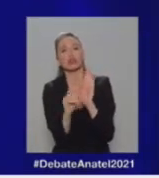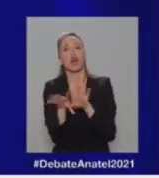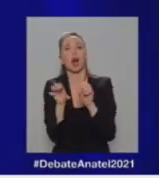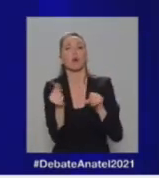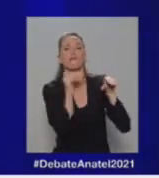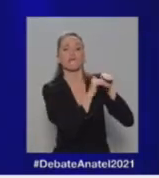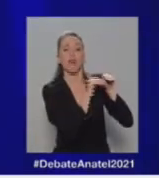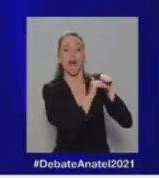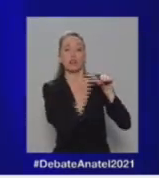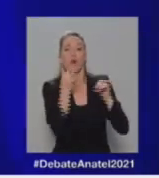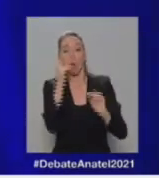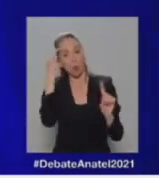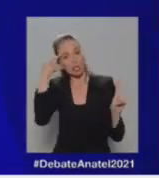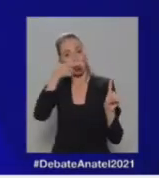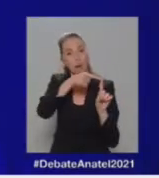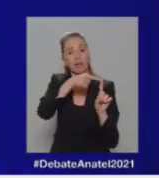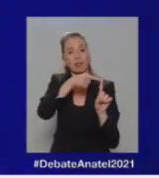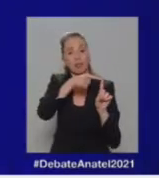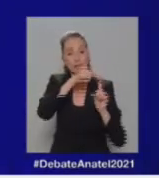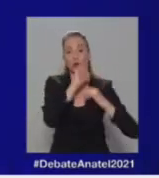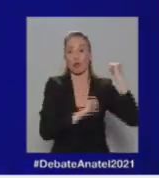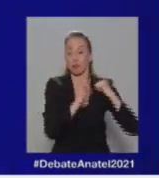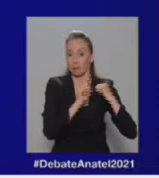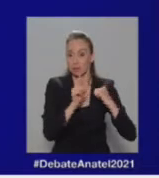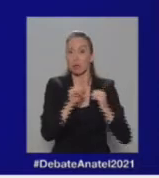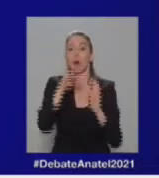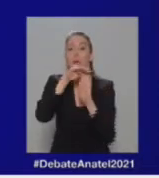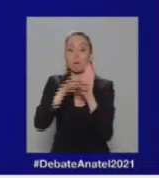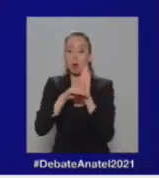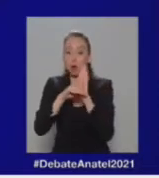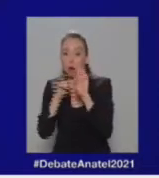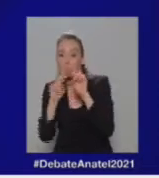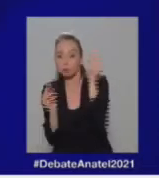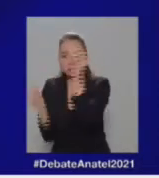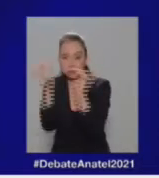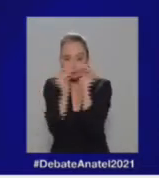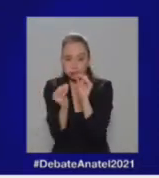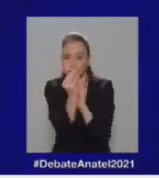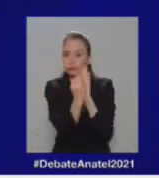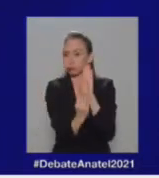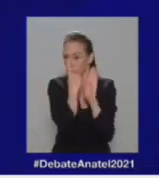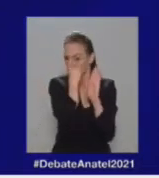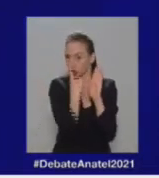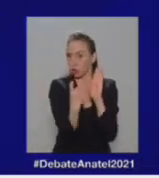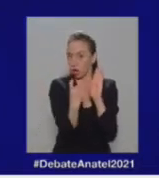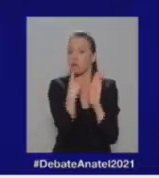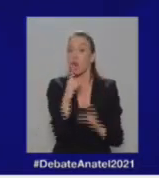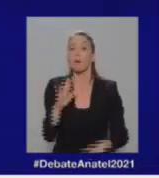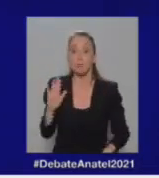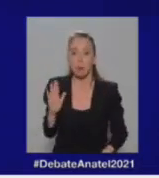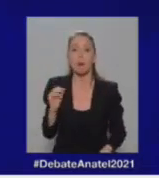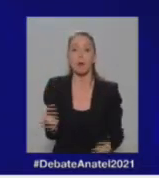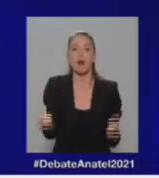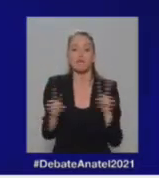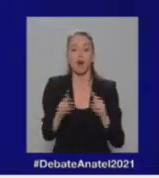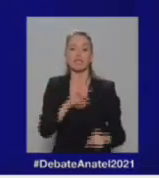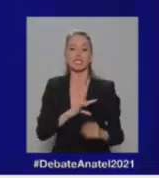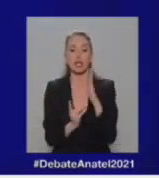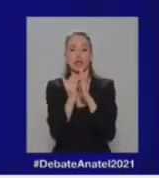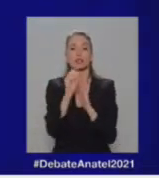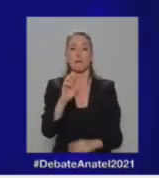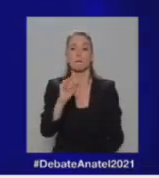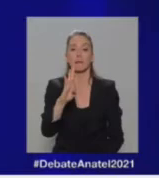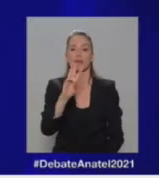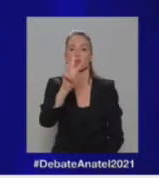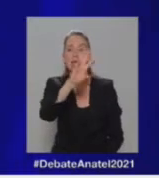ley, yo no tengo cómo. Hoy no tenemos una mayoría parlamentaria. Tengo que decirle a las personas que si algún día se genera la mayoría parlamentaria en Chile, yo soy